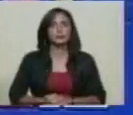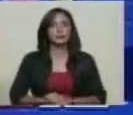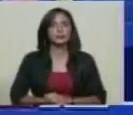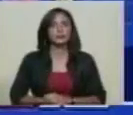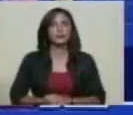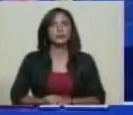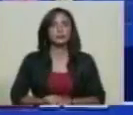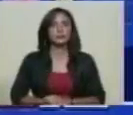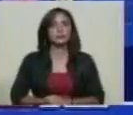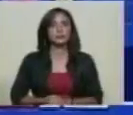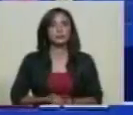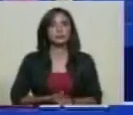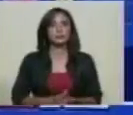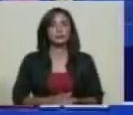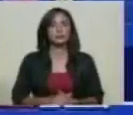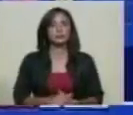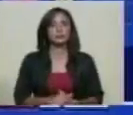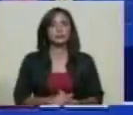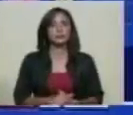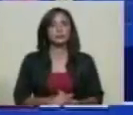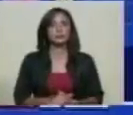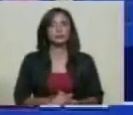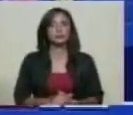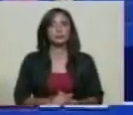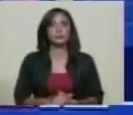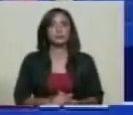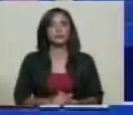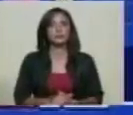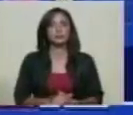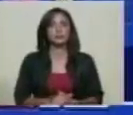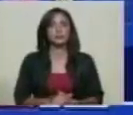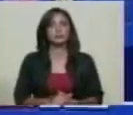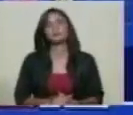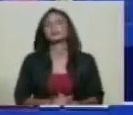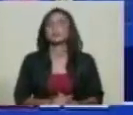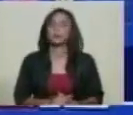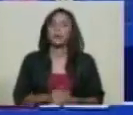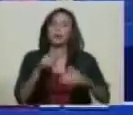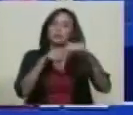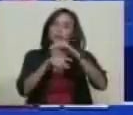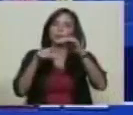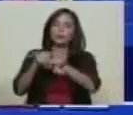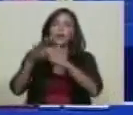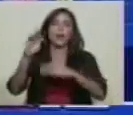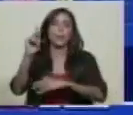De instalar un sistema de casas del partido en cada parroquia.